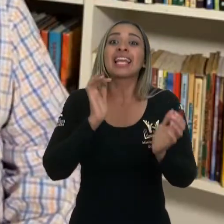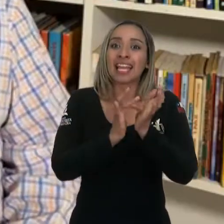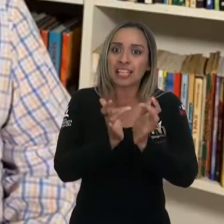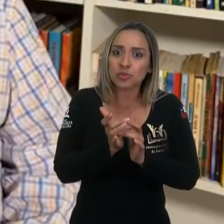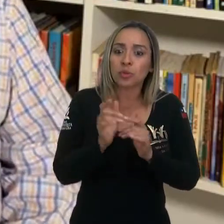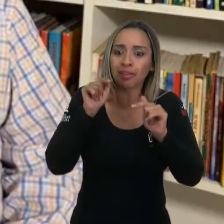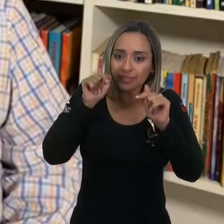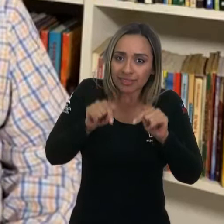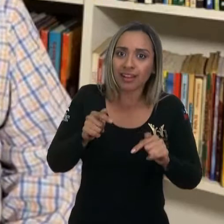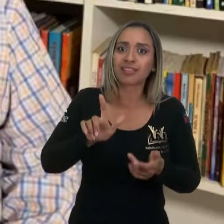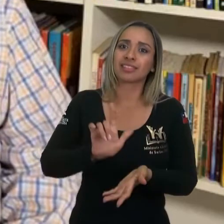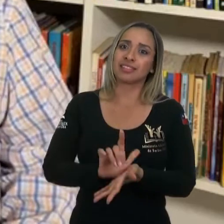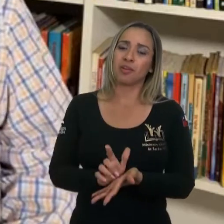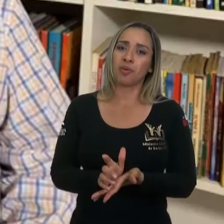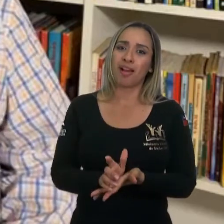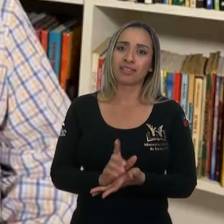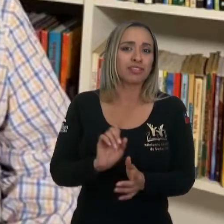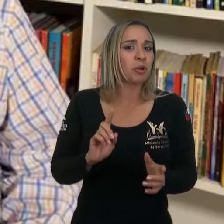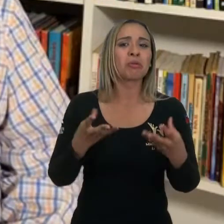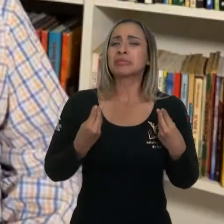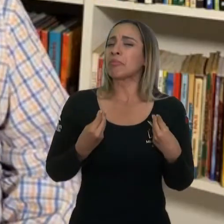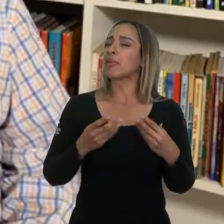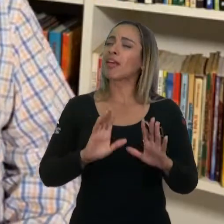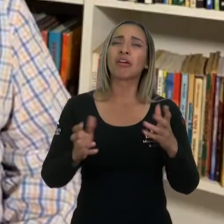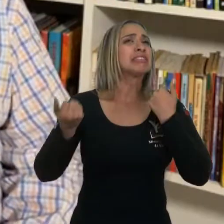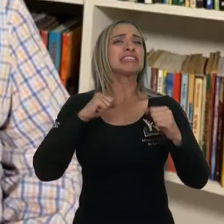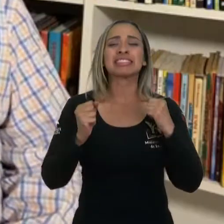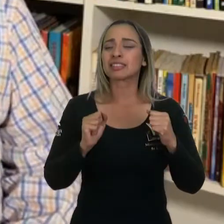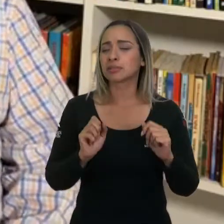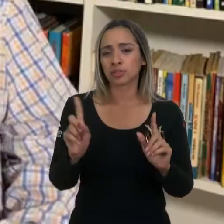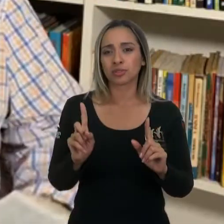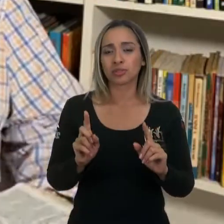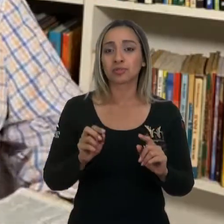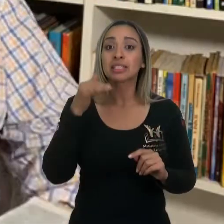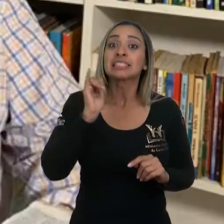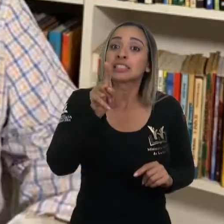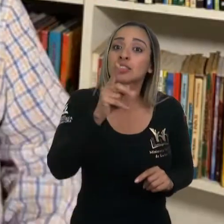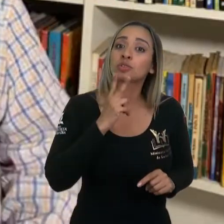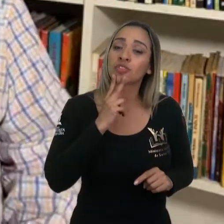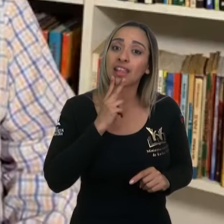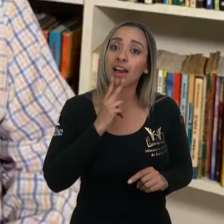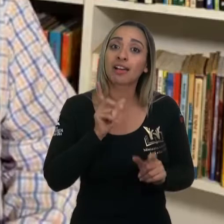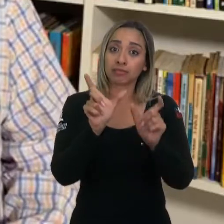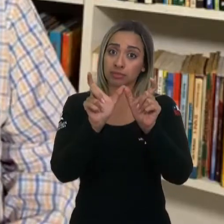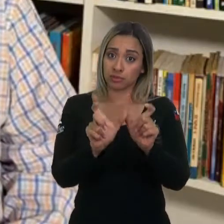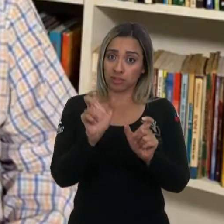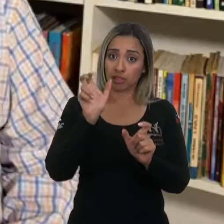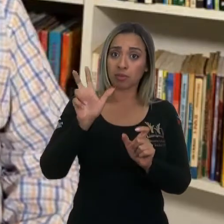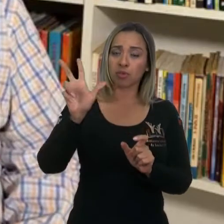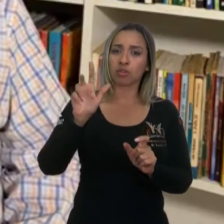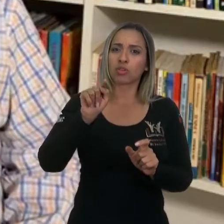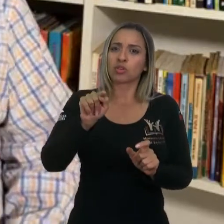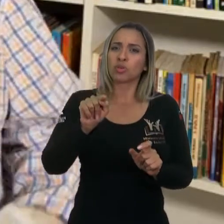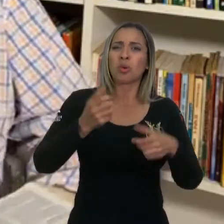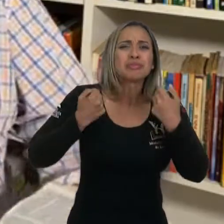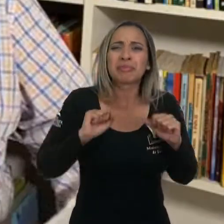Y si Jesús estaba allí, ¿por qué tenían que desesperarse? Yo te pregunto, si tu vida está controlada por Jesús, ¿por qué tienes que entrar en